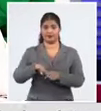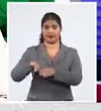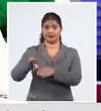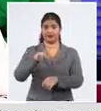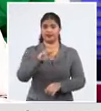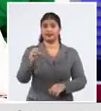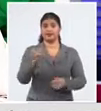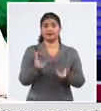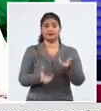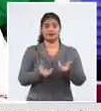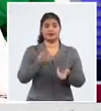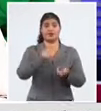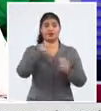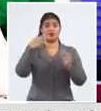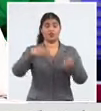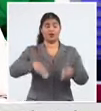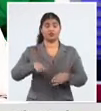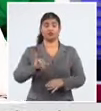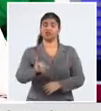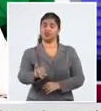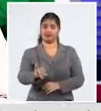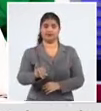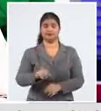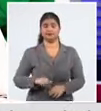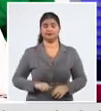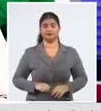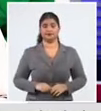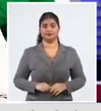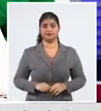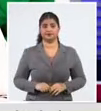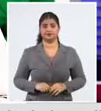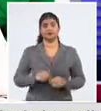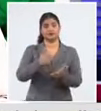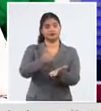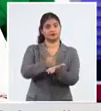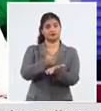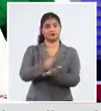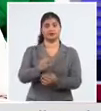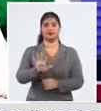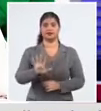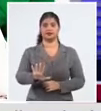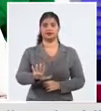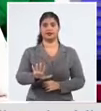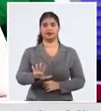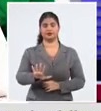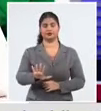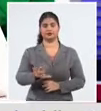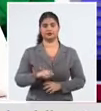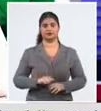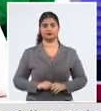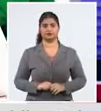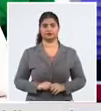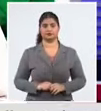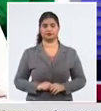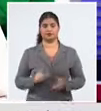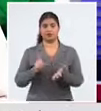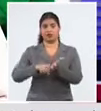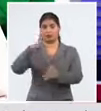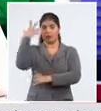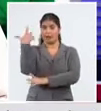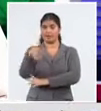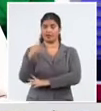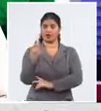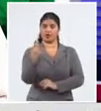personas con COVID-19, 5 del municipio de Cienfuegos y 1 del municipio de Palmira. Los